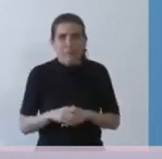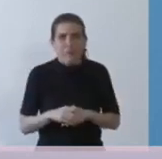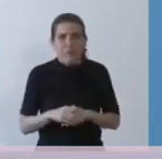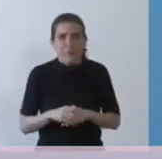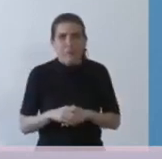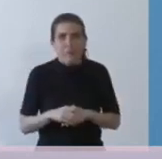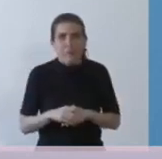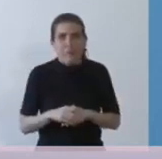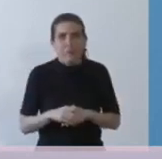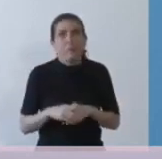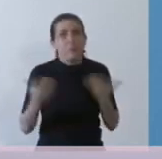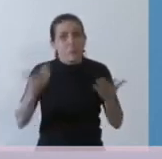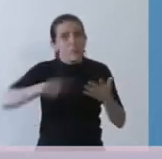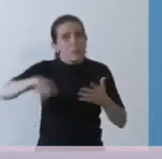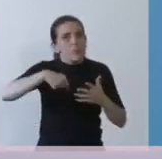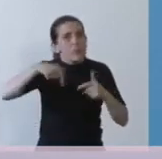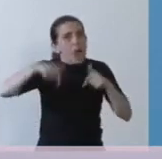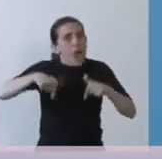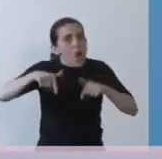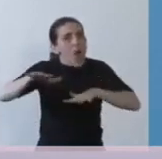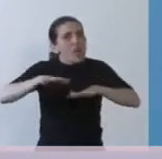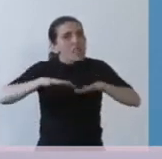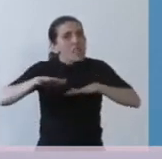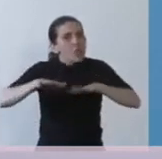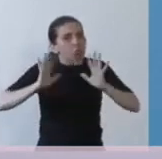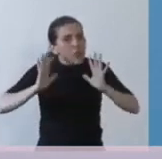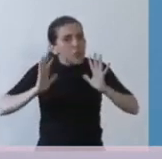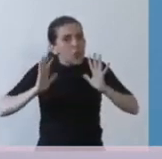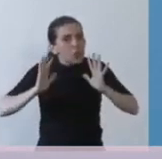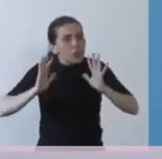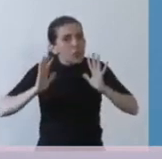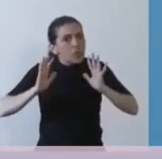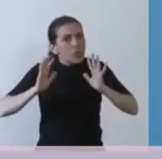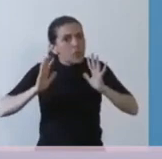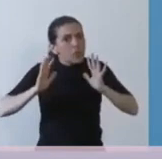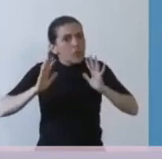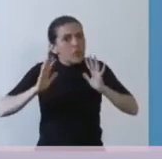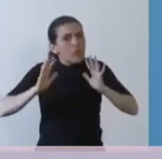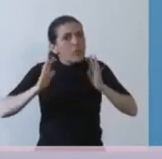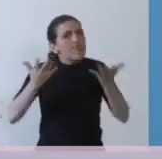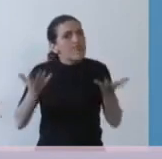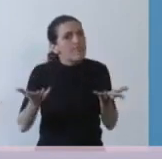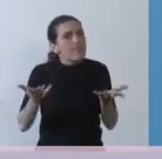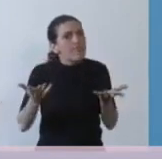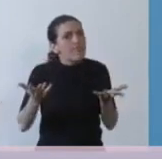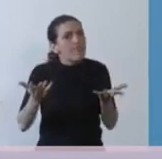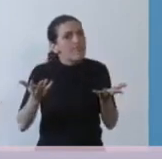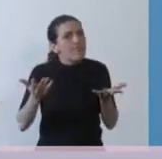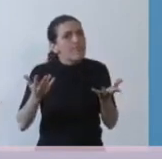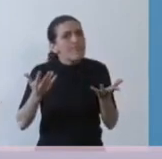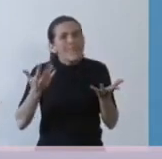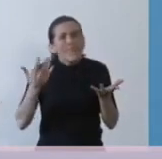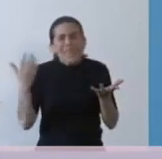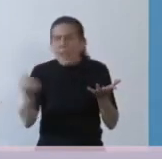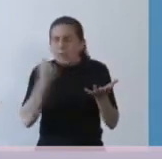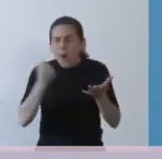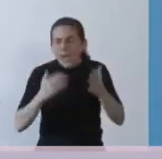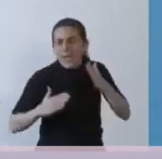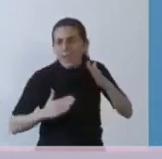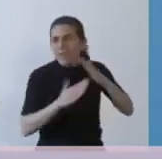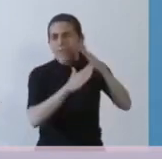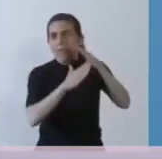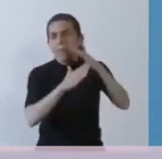otros estamos en una situación en la cual es absolutamente esencial